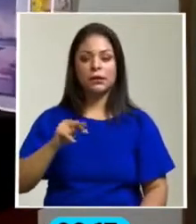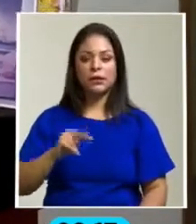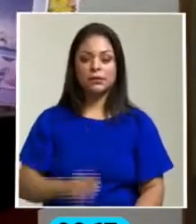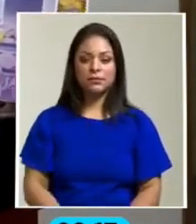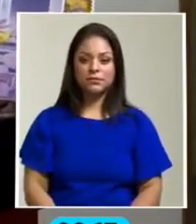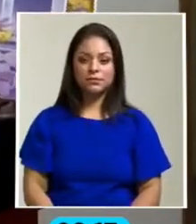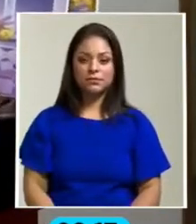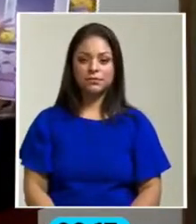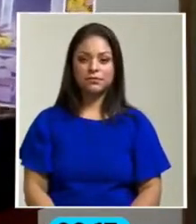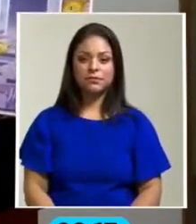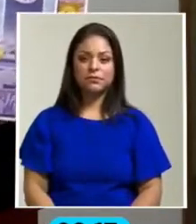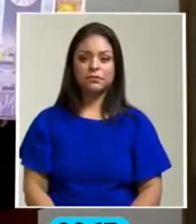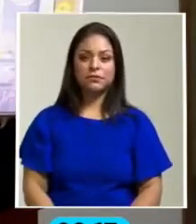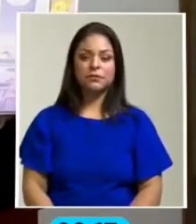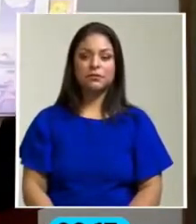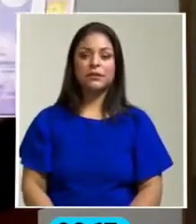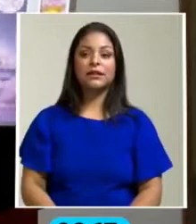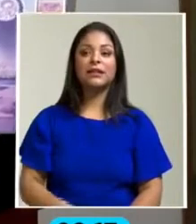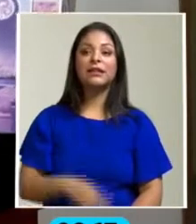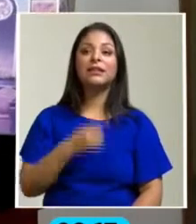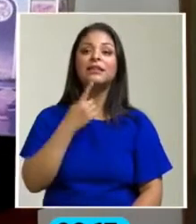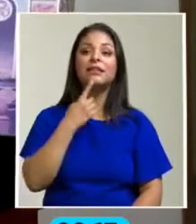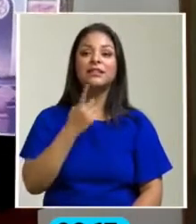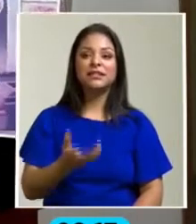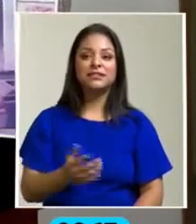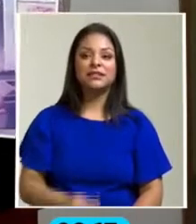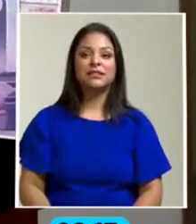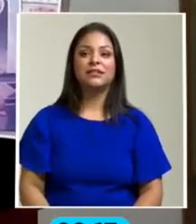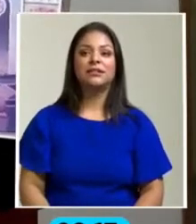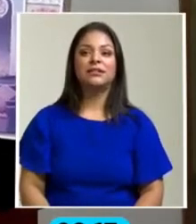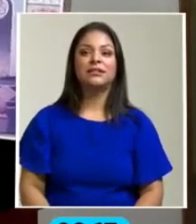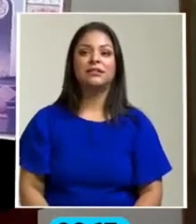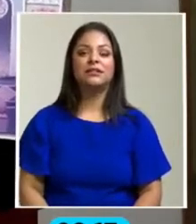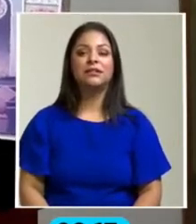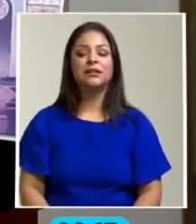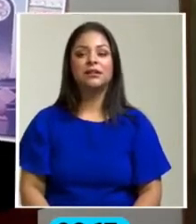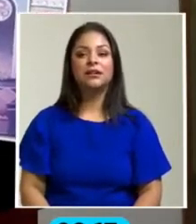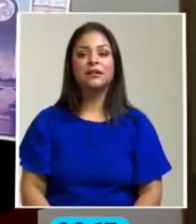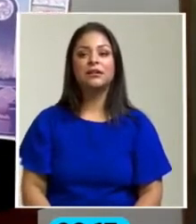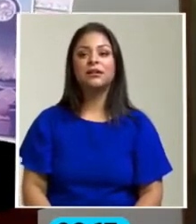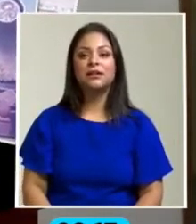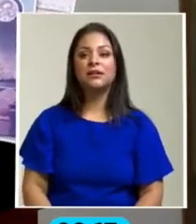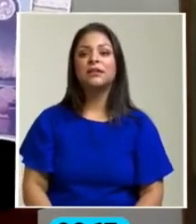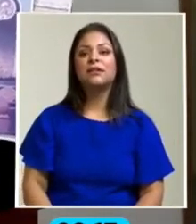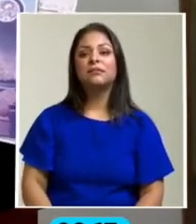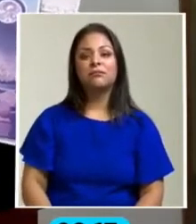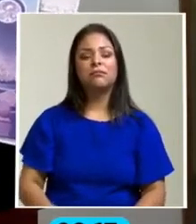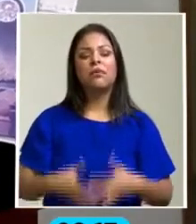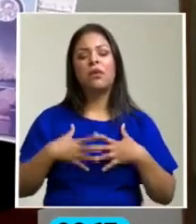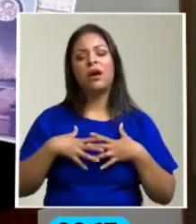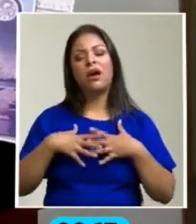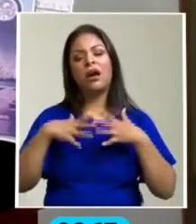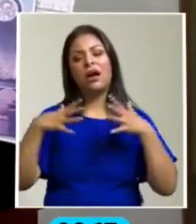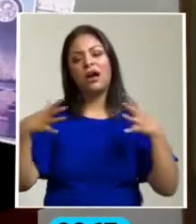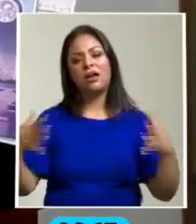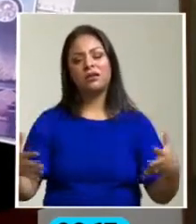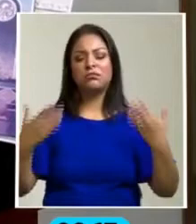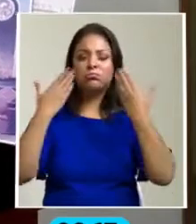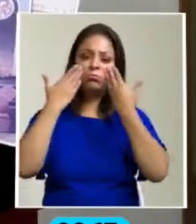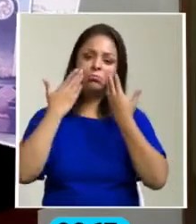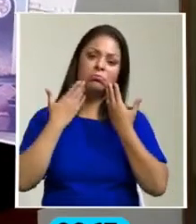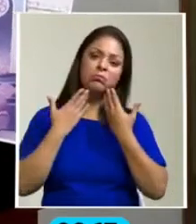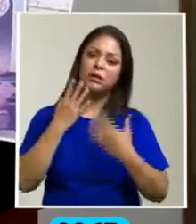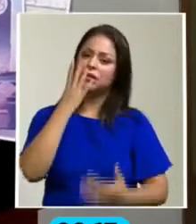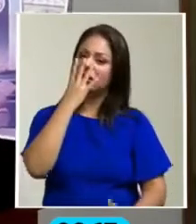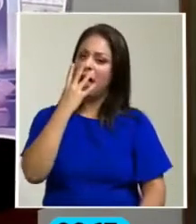ver. Y dice entonces que inmensa fue la pena de la Danta cuando el